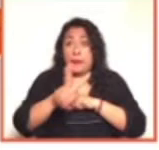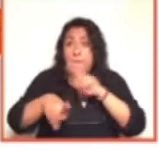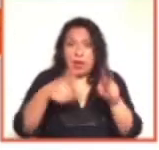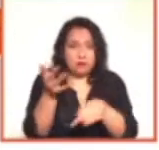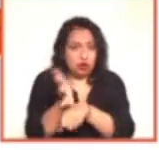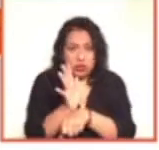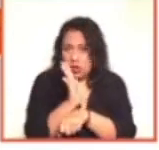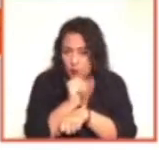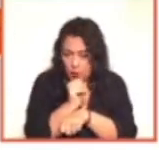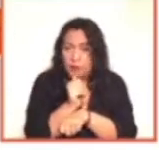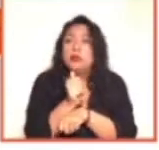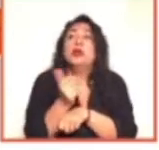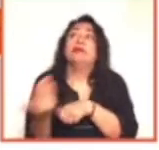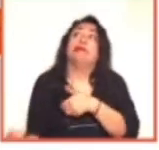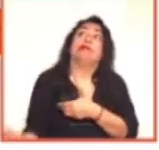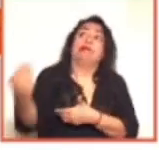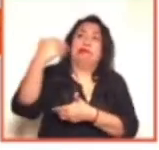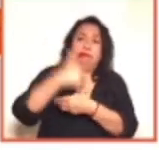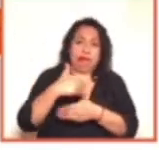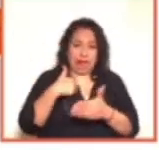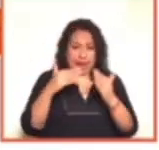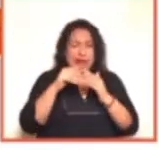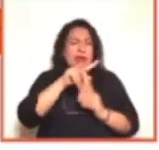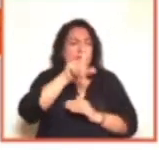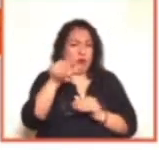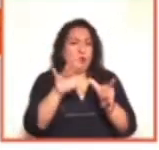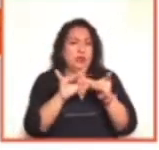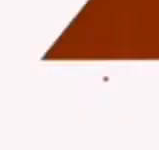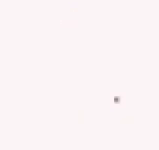viene a nosotros. A regresar les decimos de qué manera.